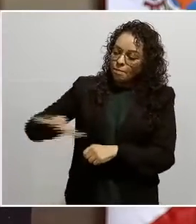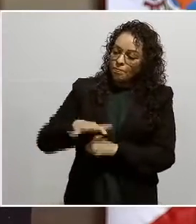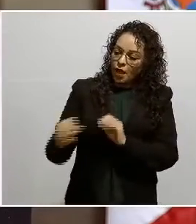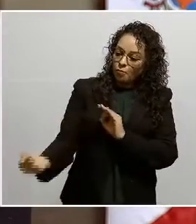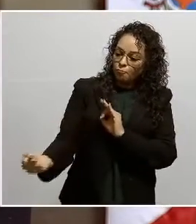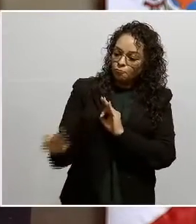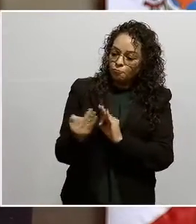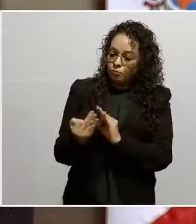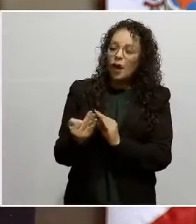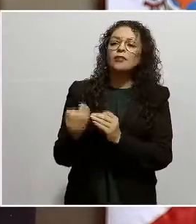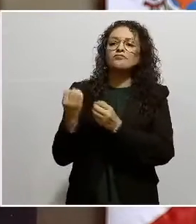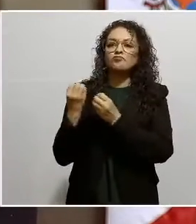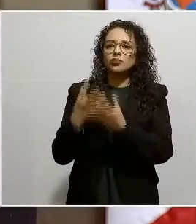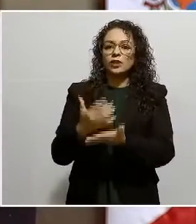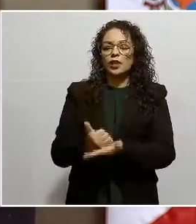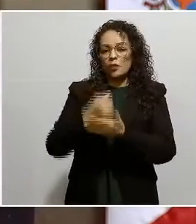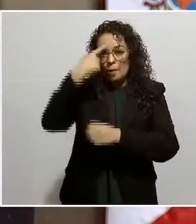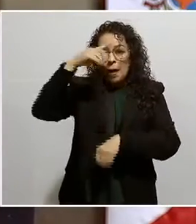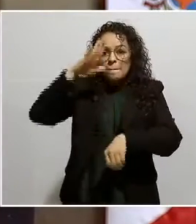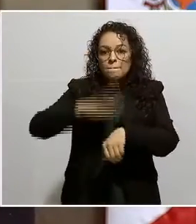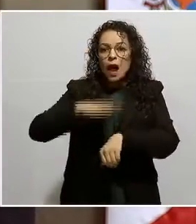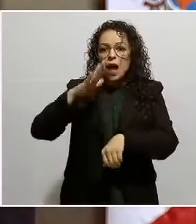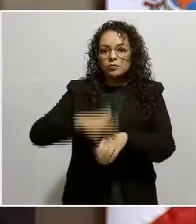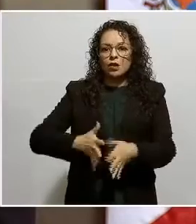a incrementar la colección.